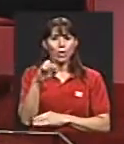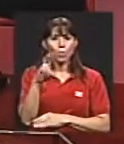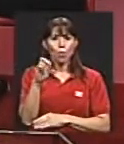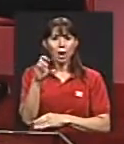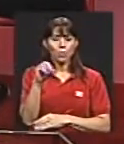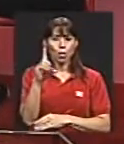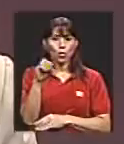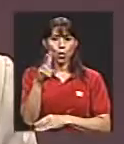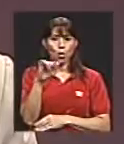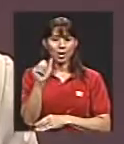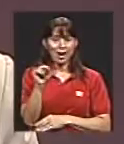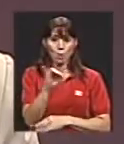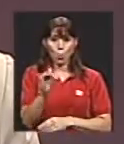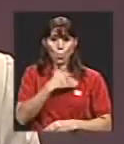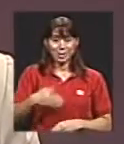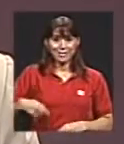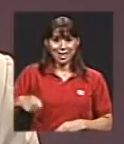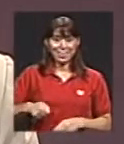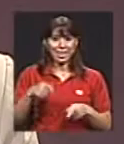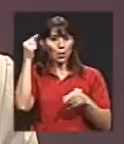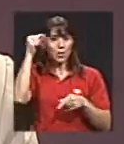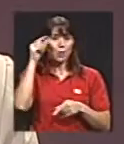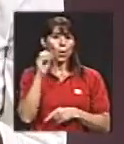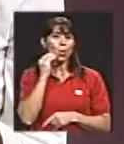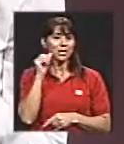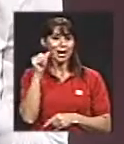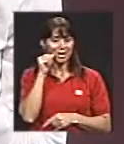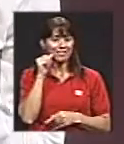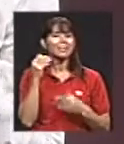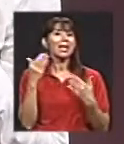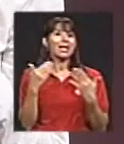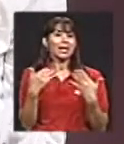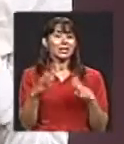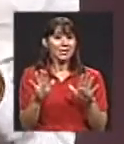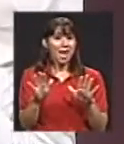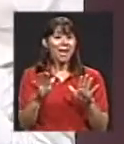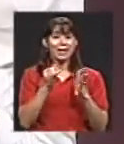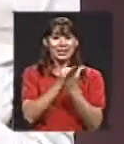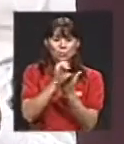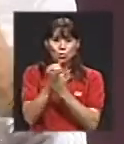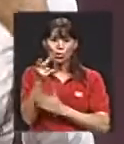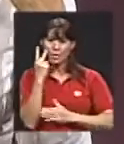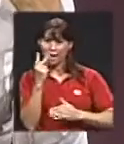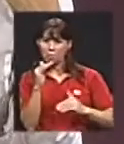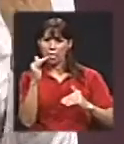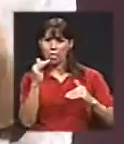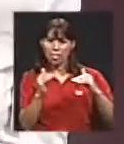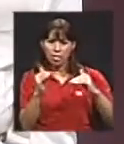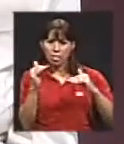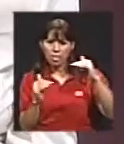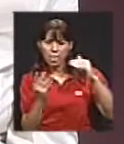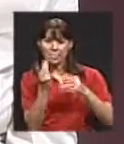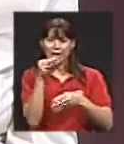como su presidente ejecutivo esto a pesar de que los estudios ya marcaban un desbalance de ingresos o sea se